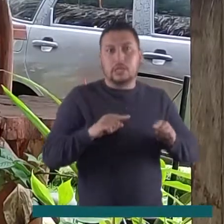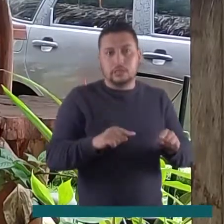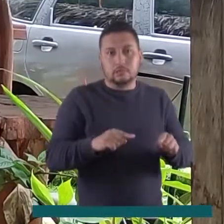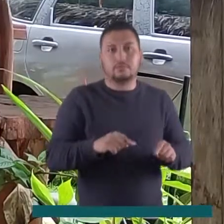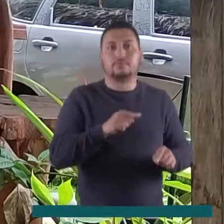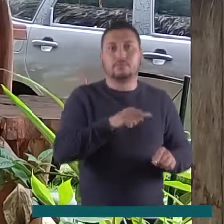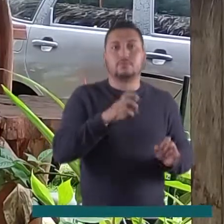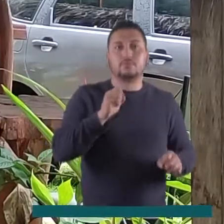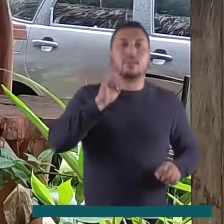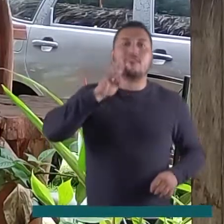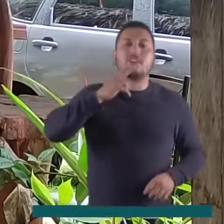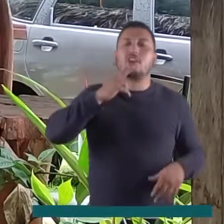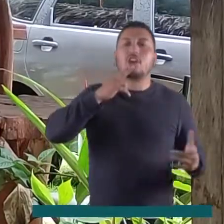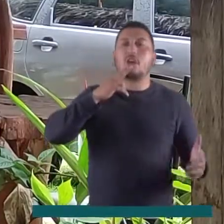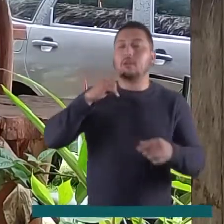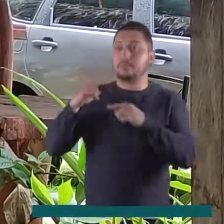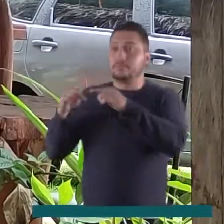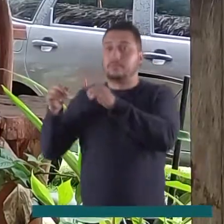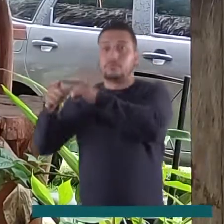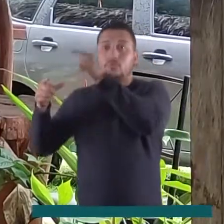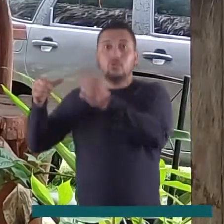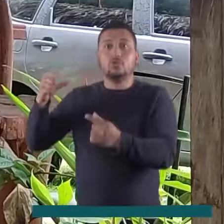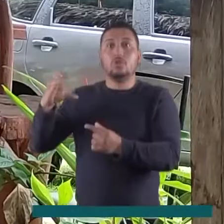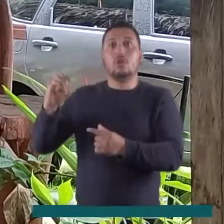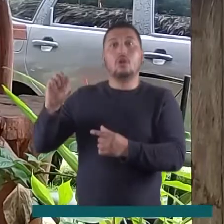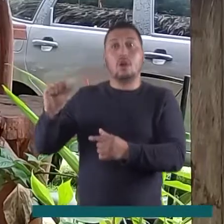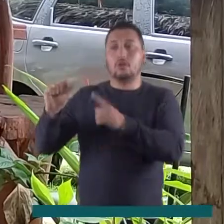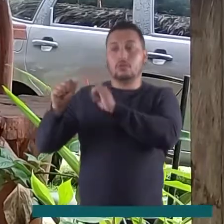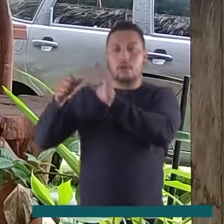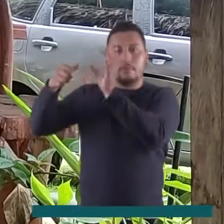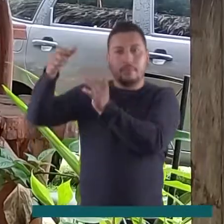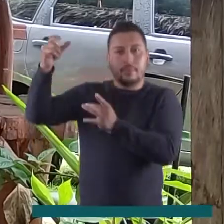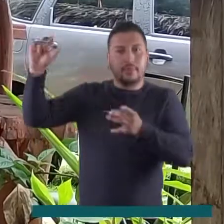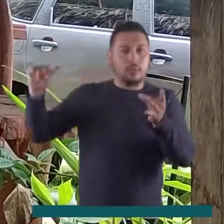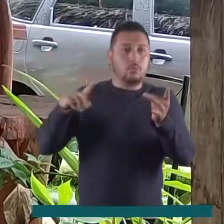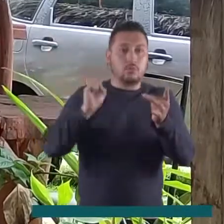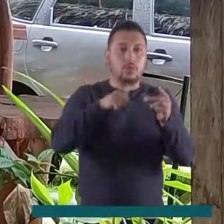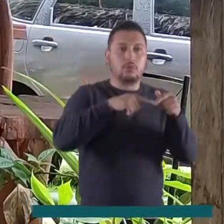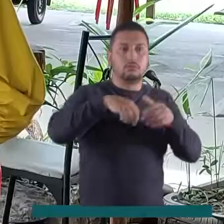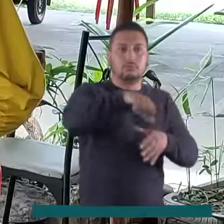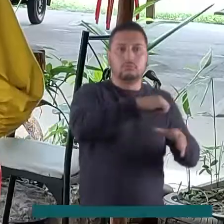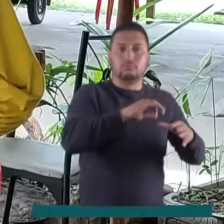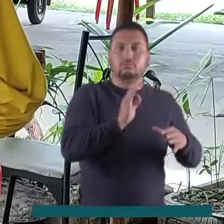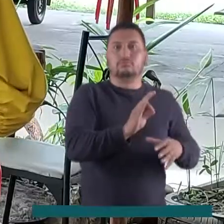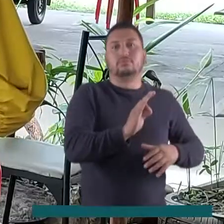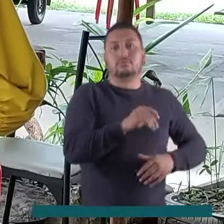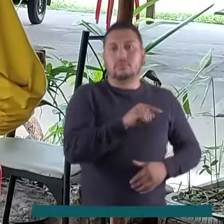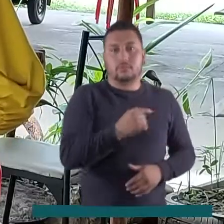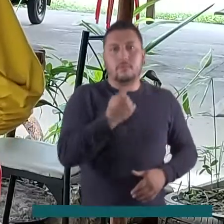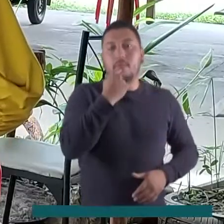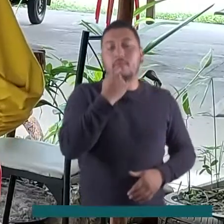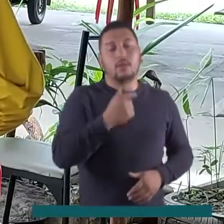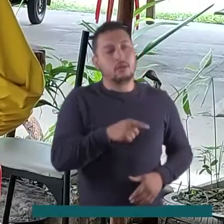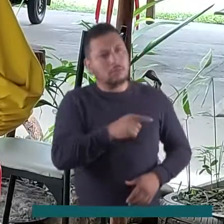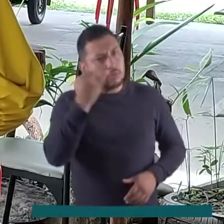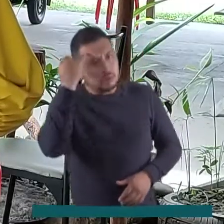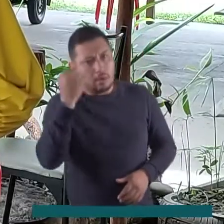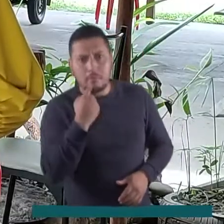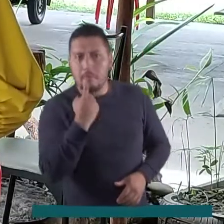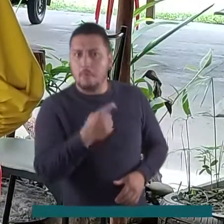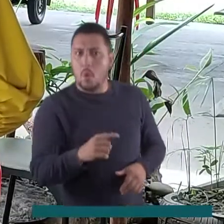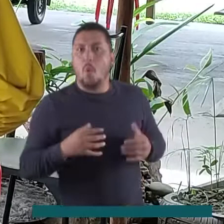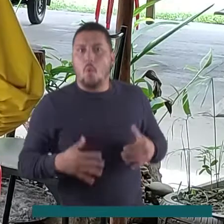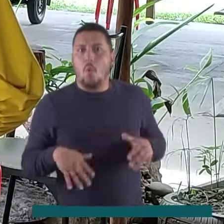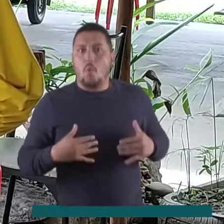utilizar el vino de hoja de coca que es muy delicioso y lo potencializa de una manera exquisita. Hasta el momento me ha parecido innovadora pues